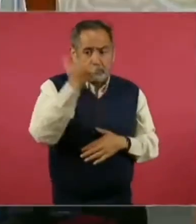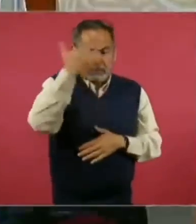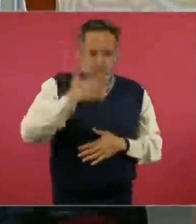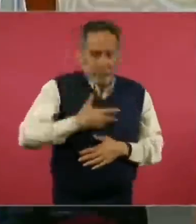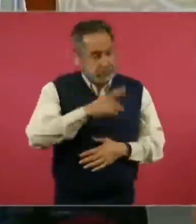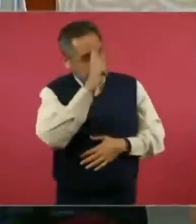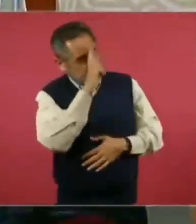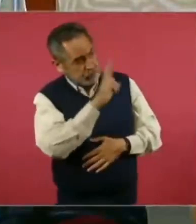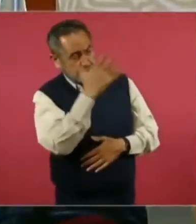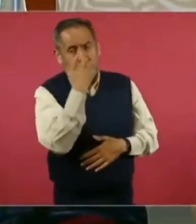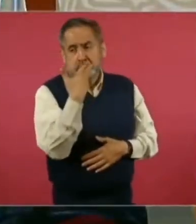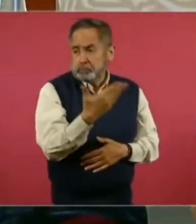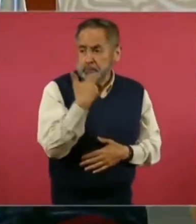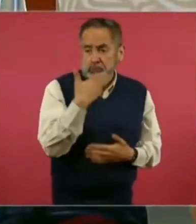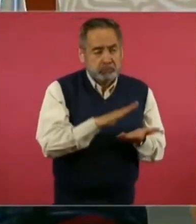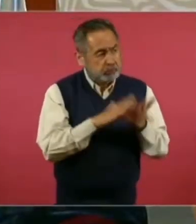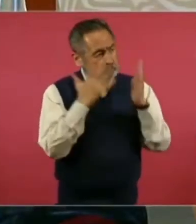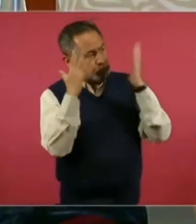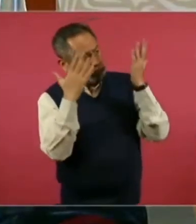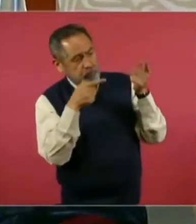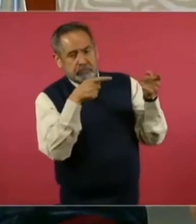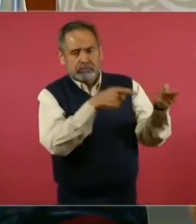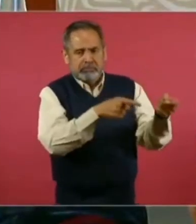Los saqueadores de México.